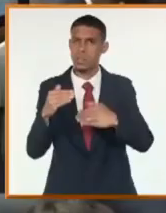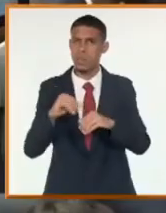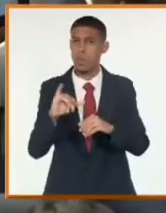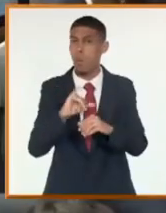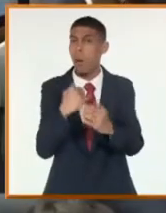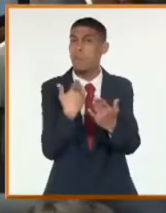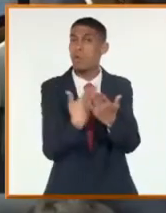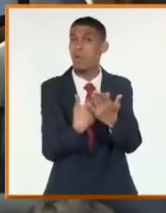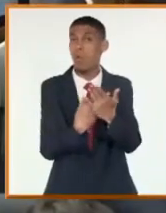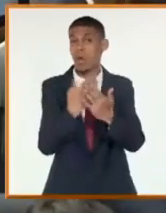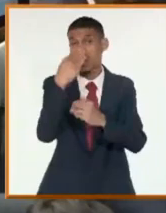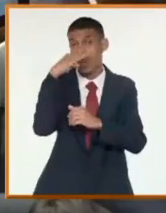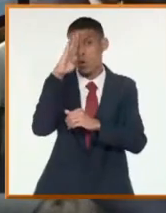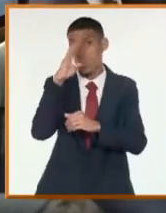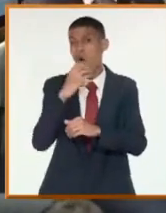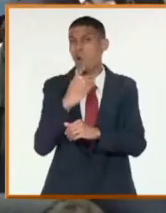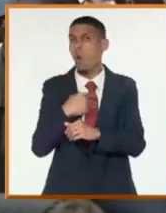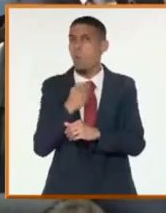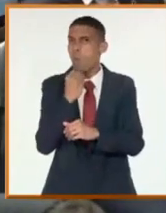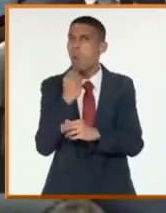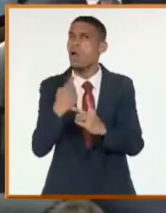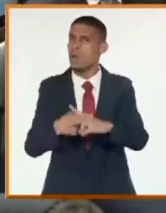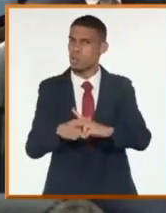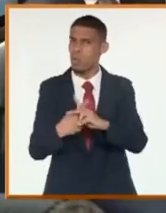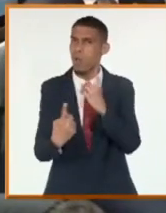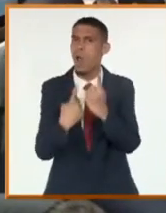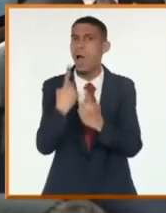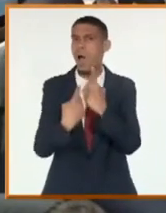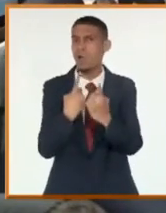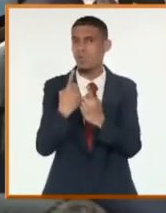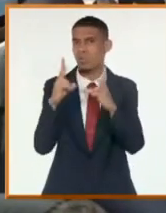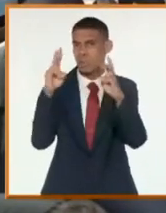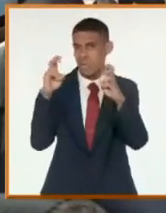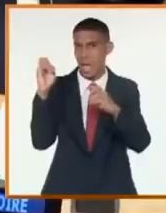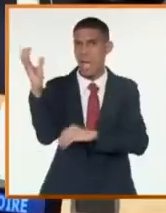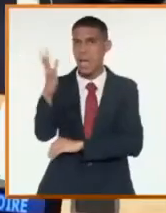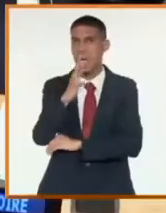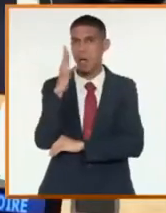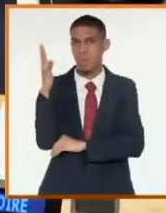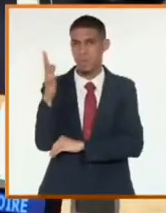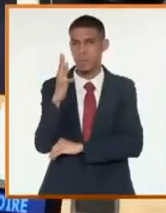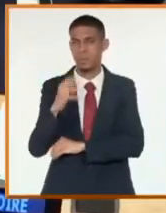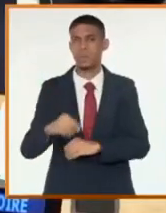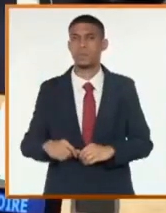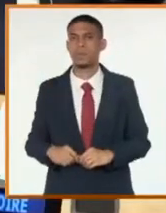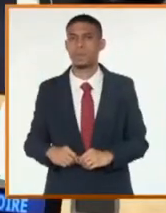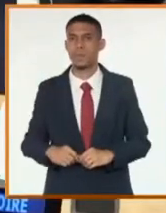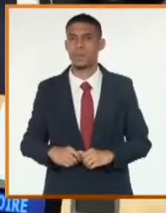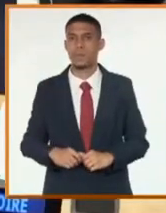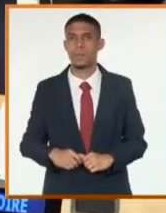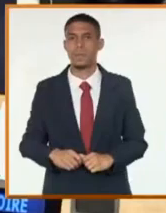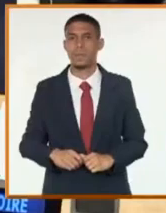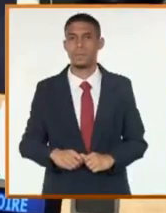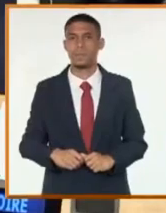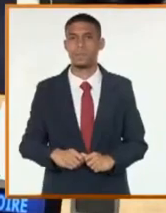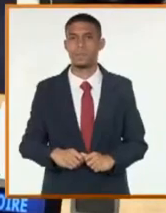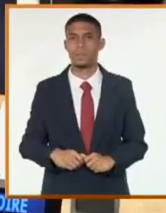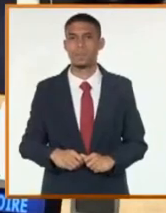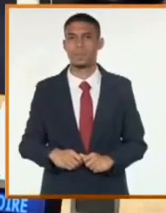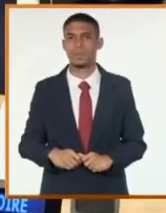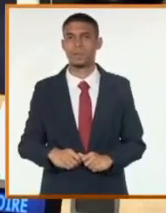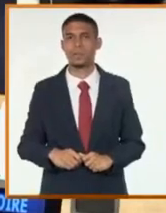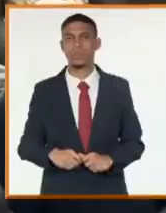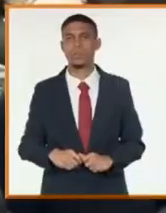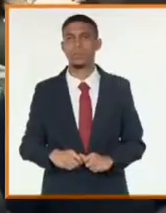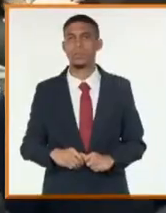manera en que Cuba quiere aportar a la descarbonización, a la mitigación de los efectos del cambio climático.